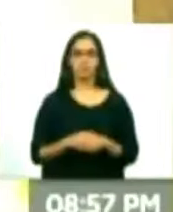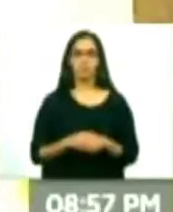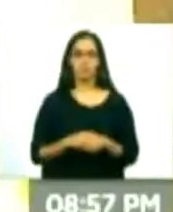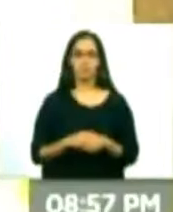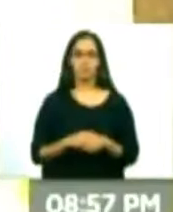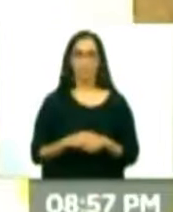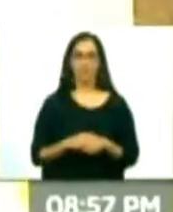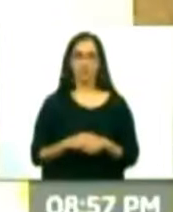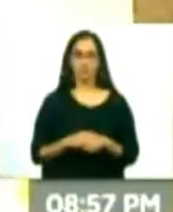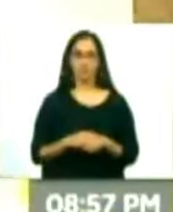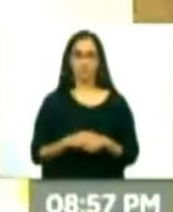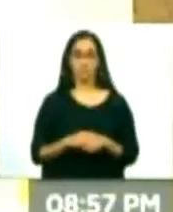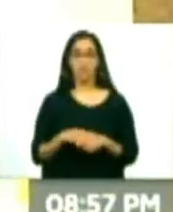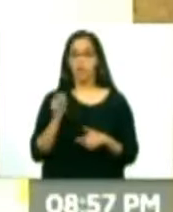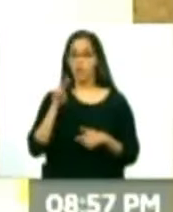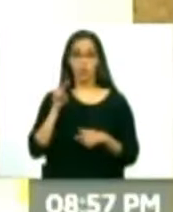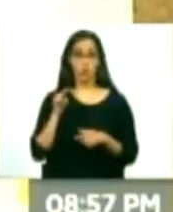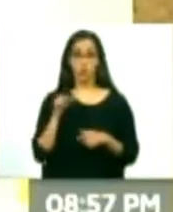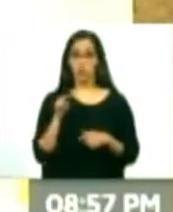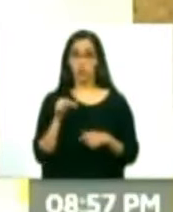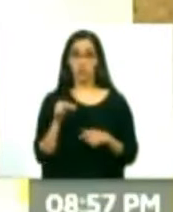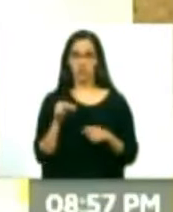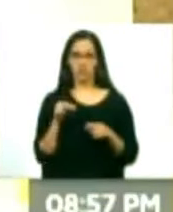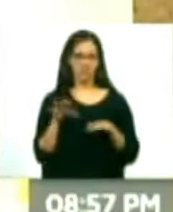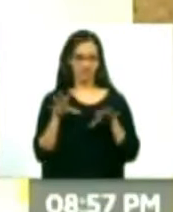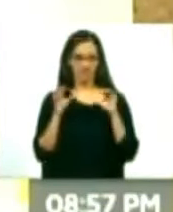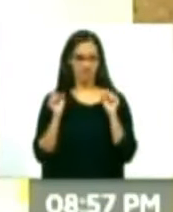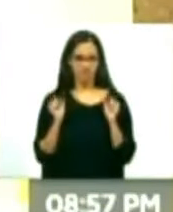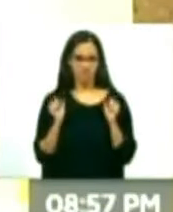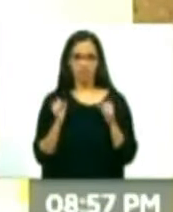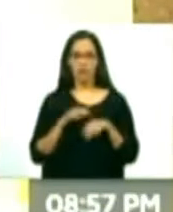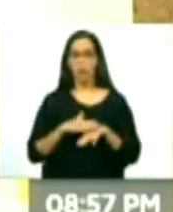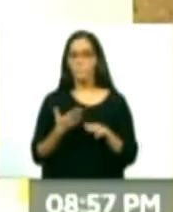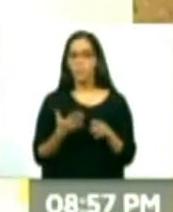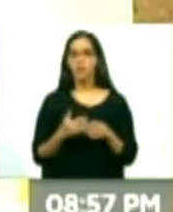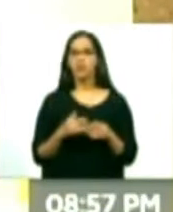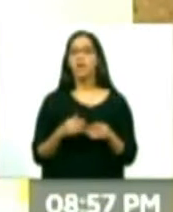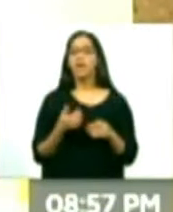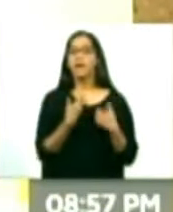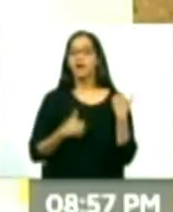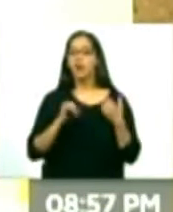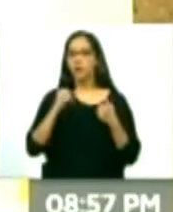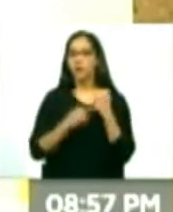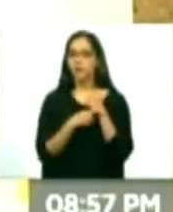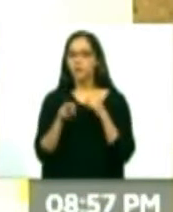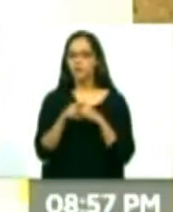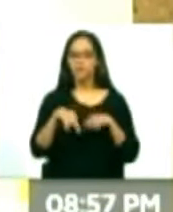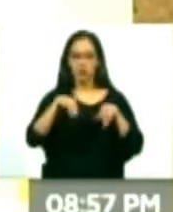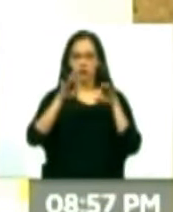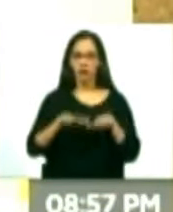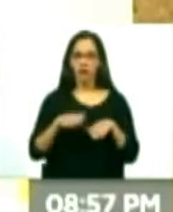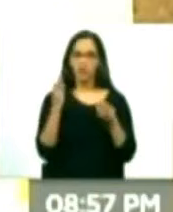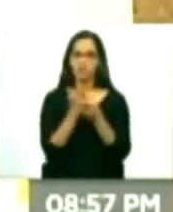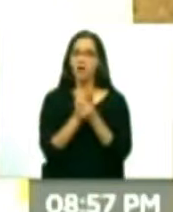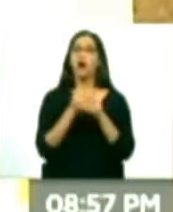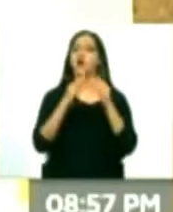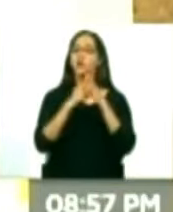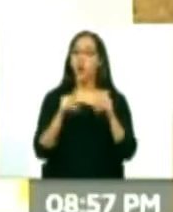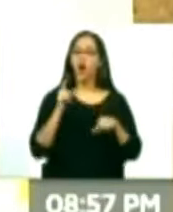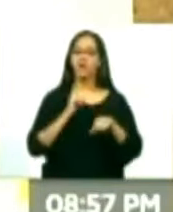Enrique Sales Romer, nunca enteré por qué razón el presidente Juanito Alimaña no suspendió por decreto todo